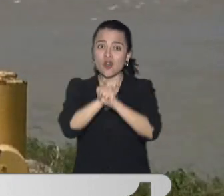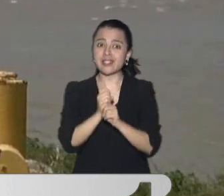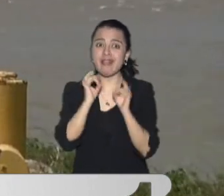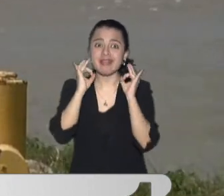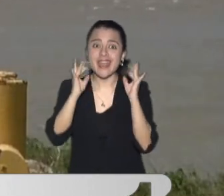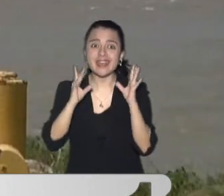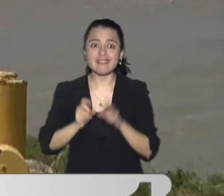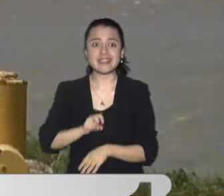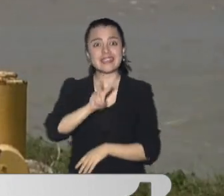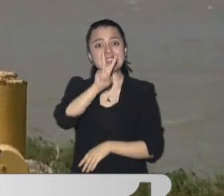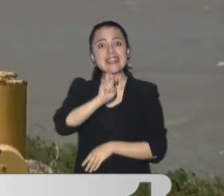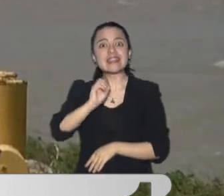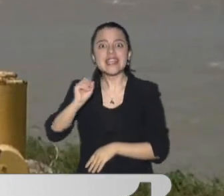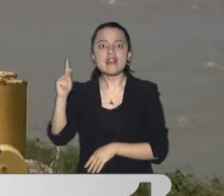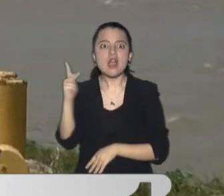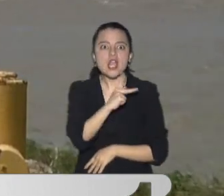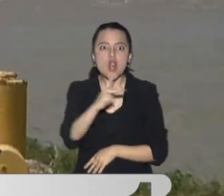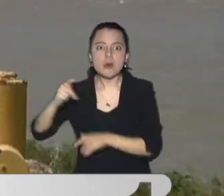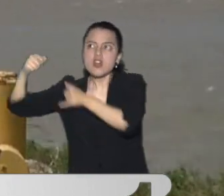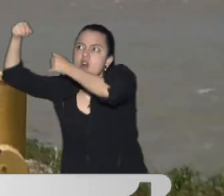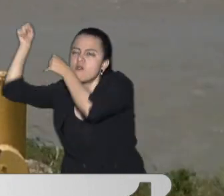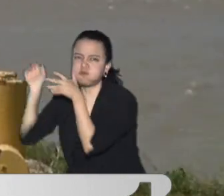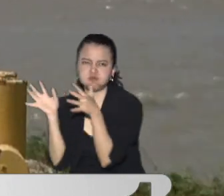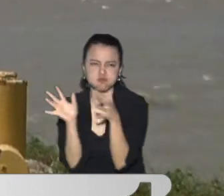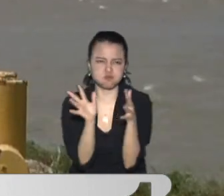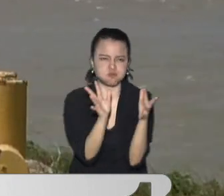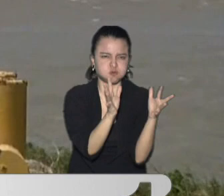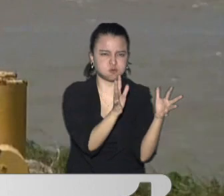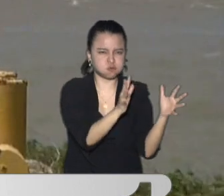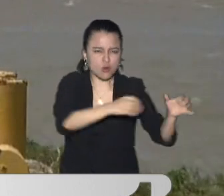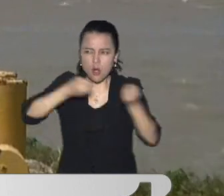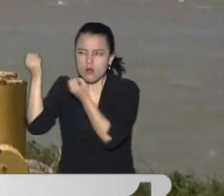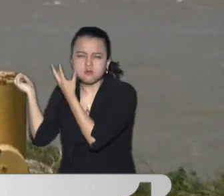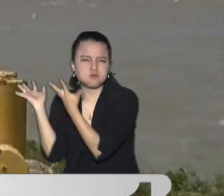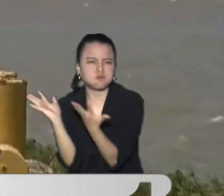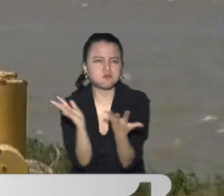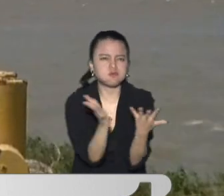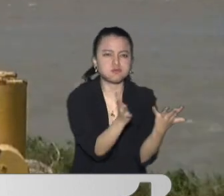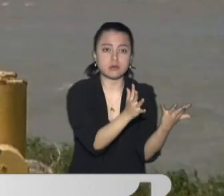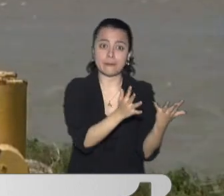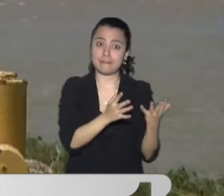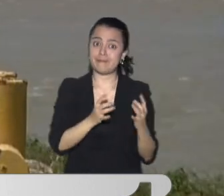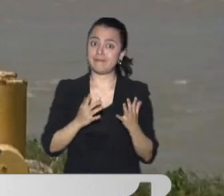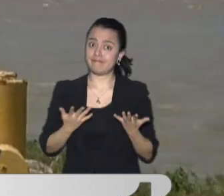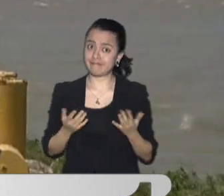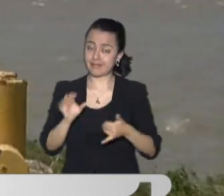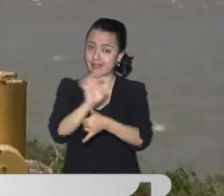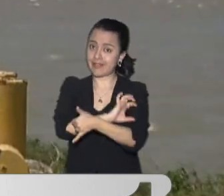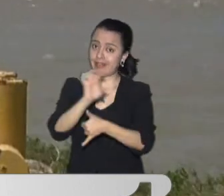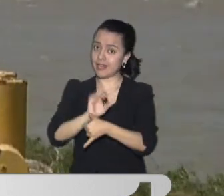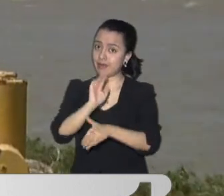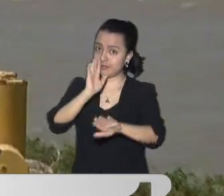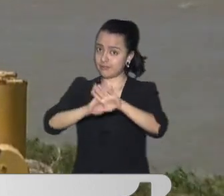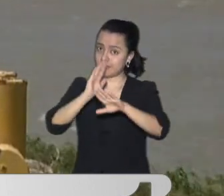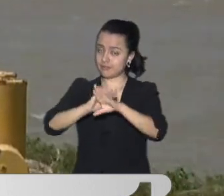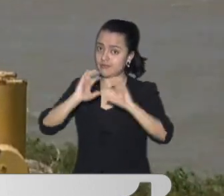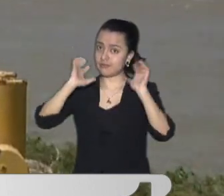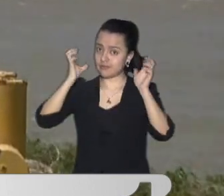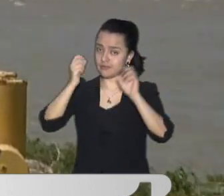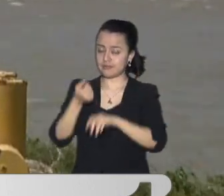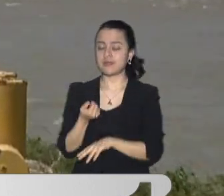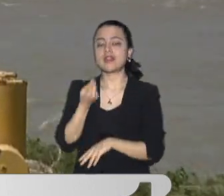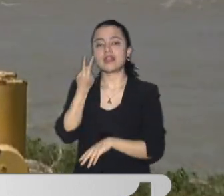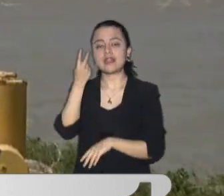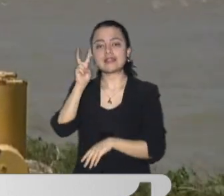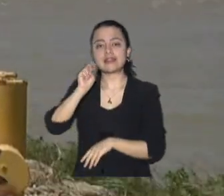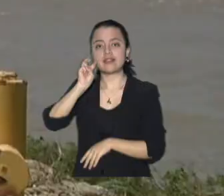los 70 kilómetros por hora. Así será una recomendación para todo el litoral Caribe durante las próximas 72